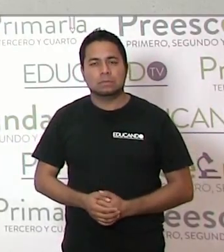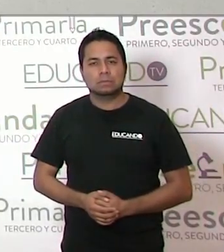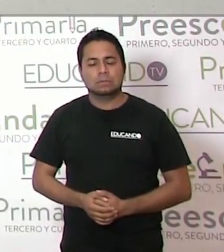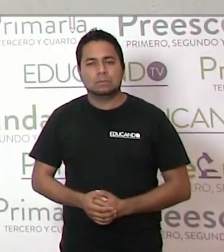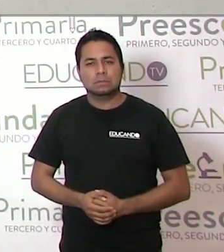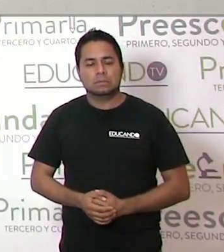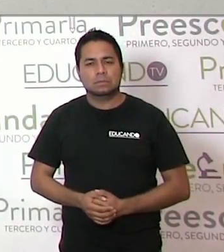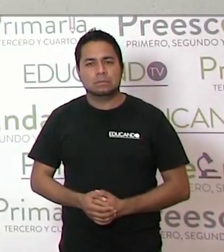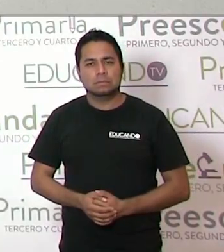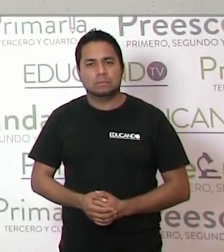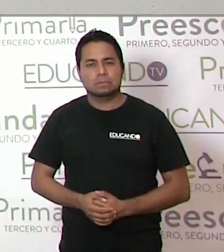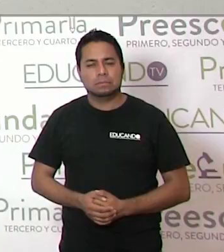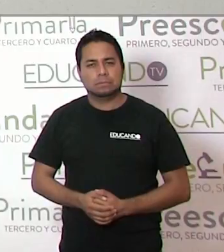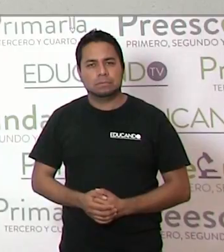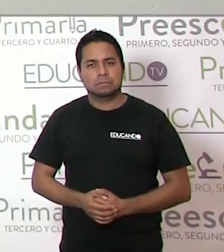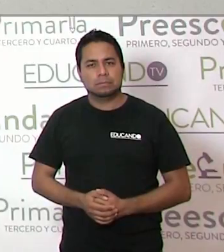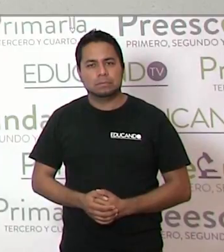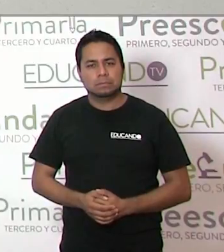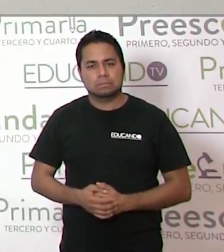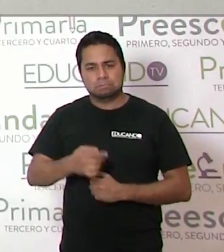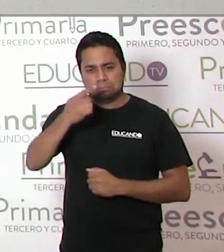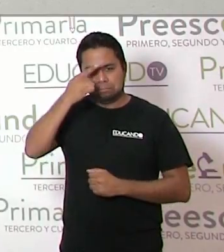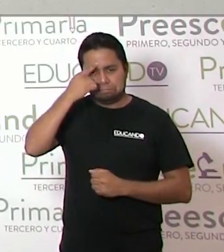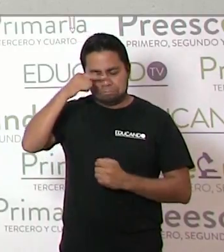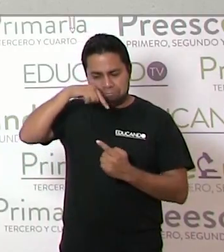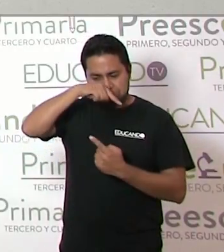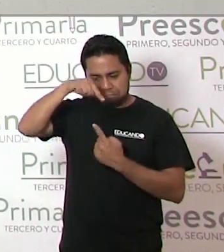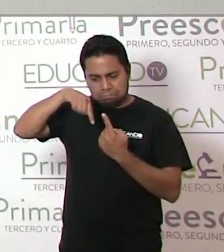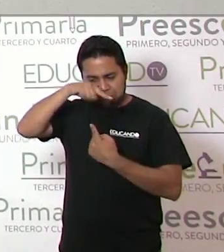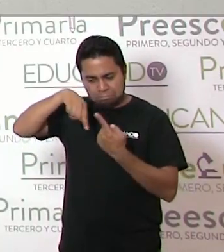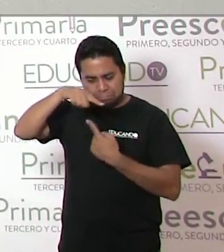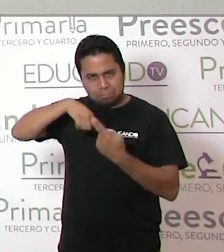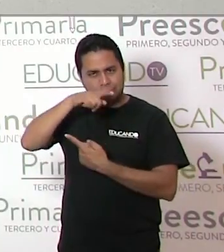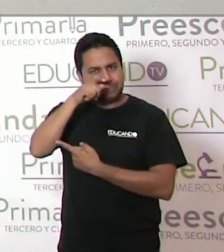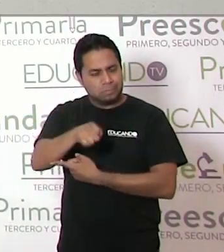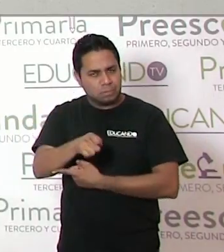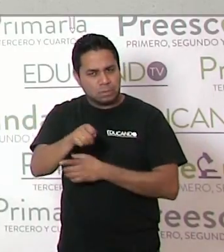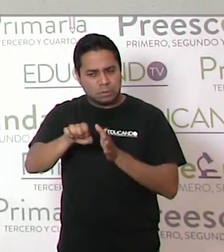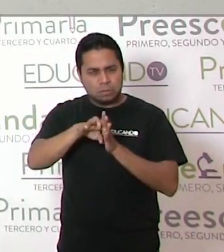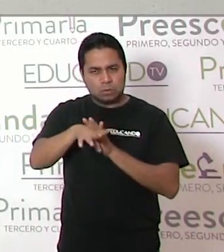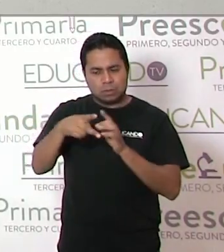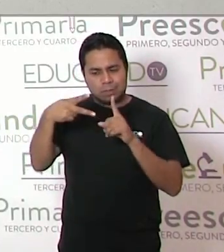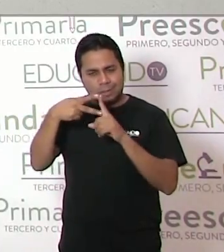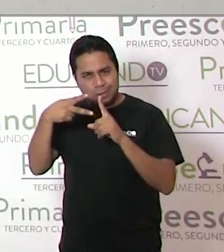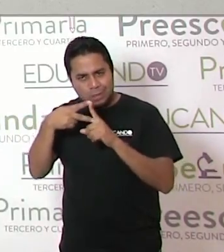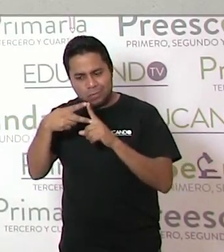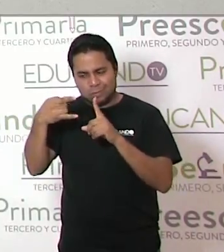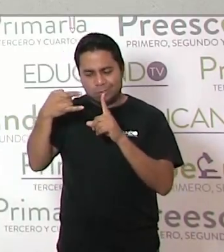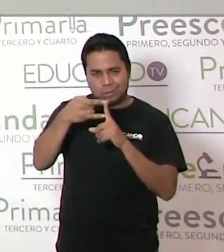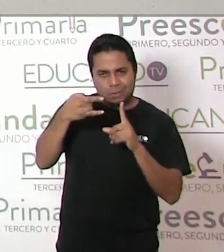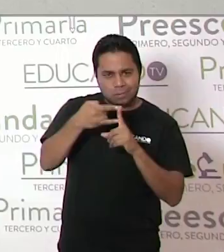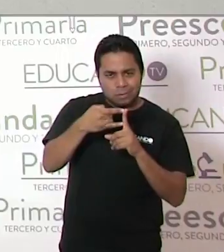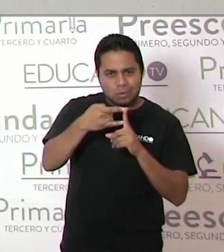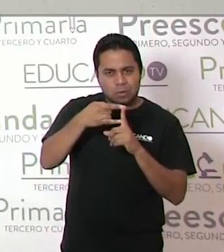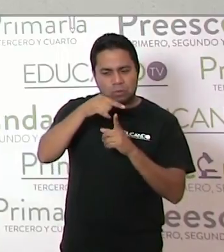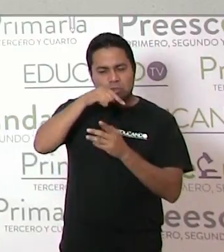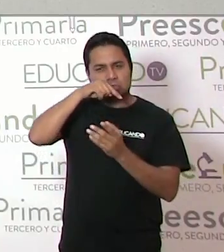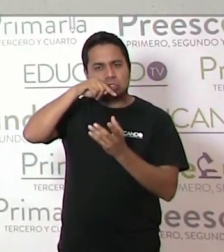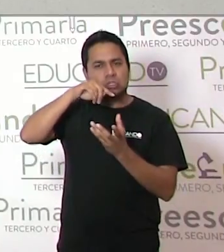cuerpos que se genera al girar sobre un eje, por ejemplo, un triángulo, rectángulo, un